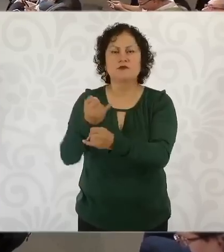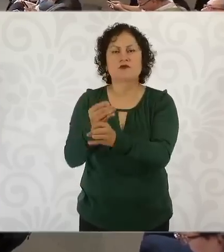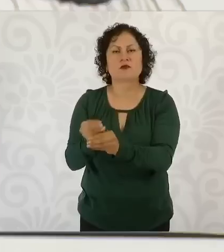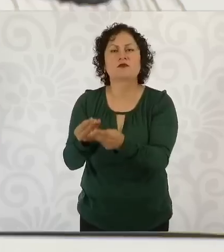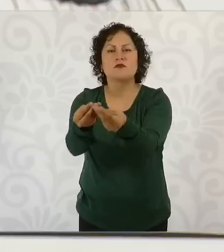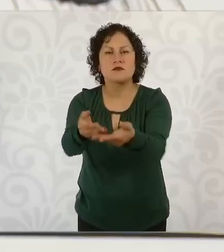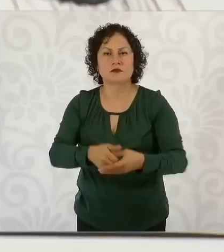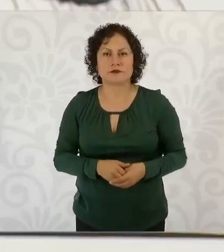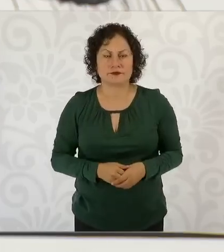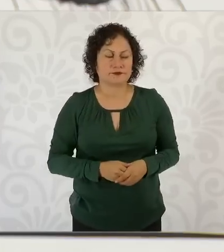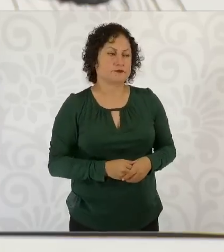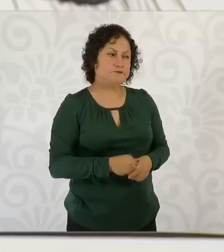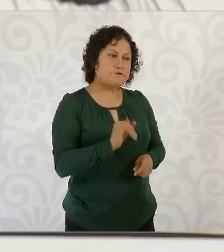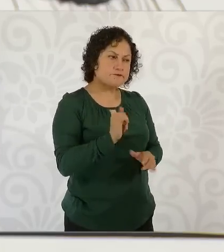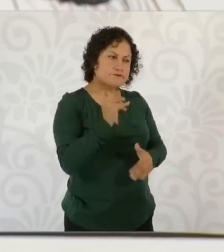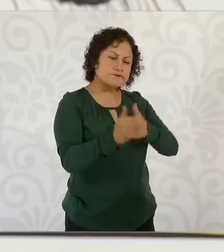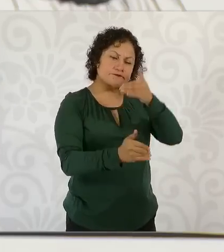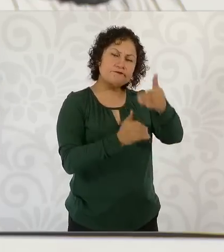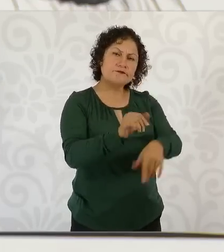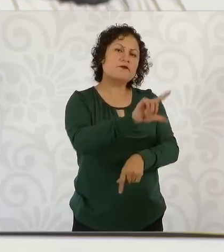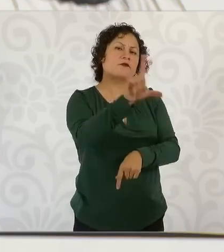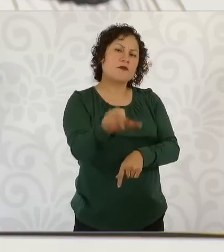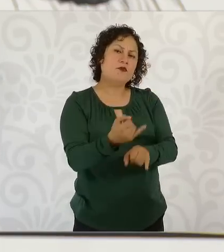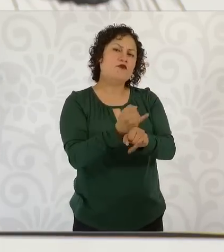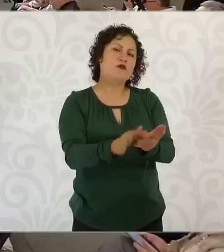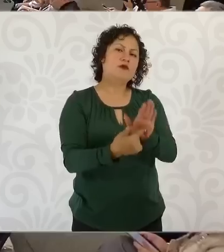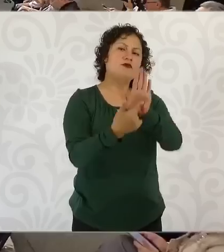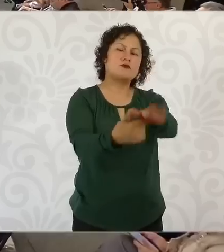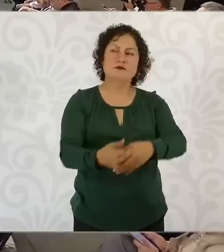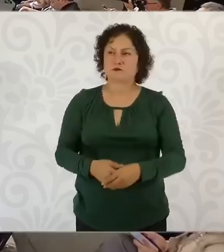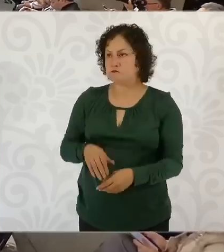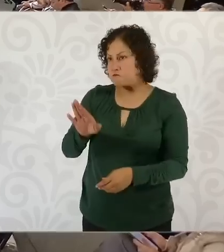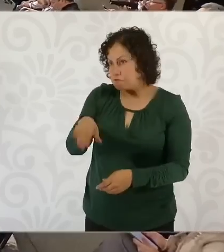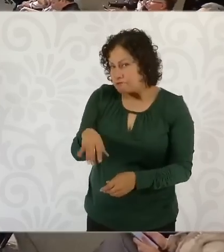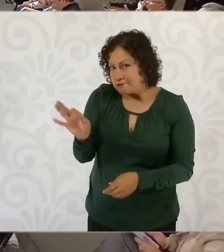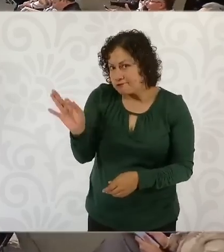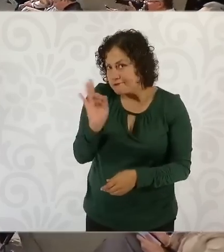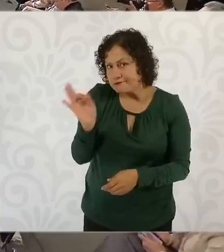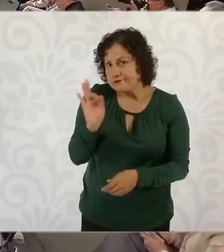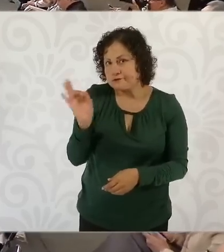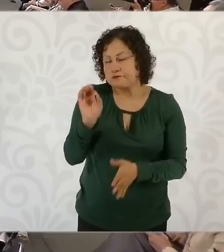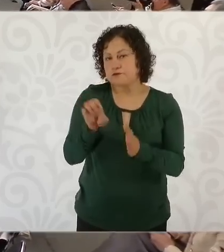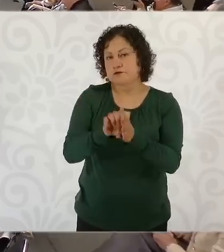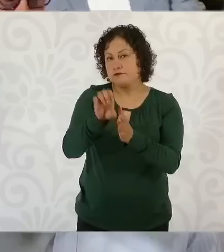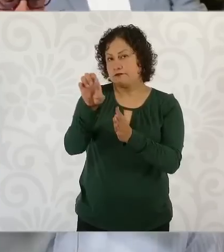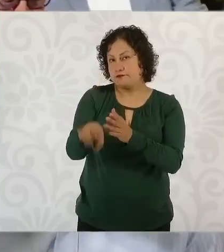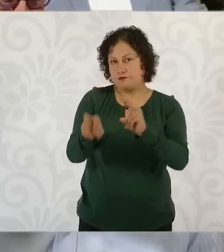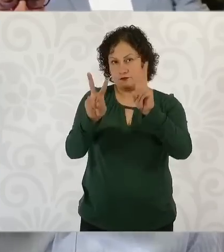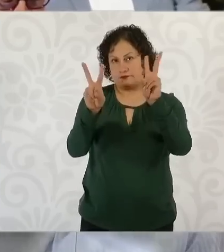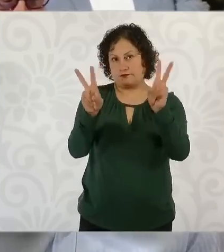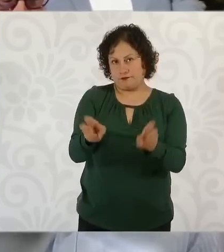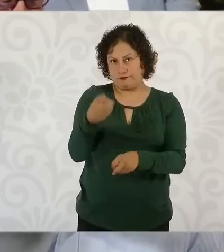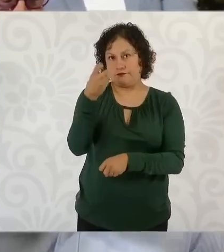ya habrá el momento para que puedan dar la información. Si en algún momento, solo para en este tema, para concluir este